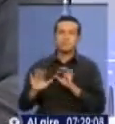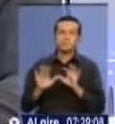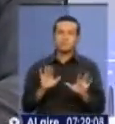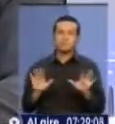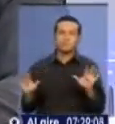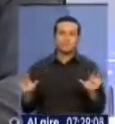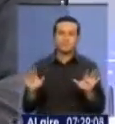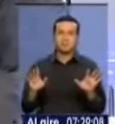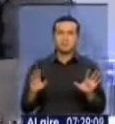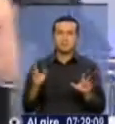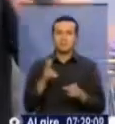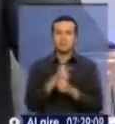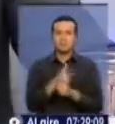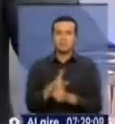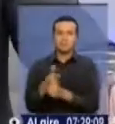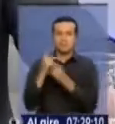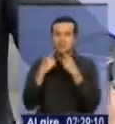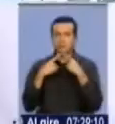se graban